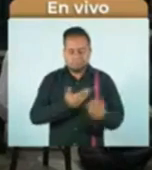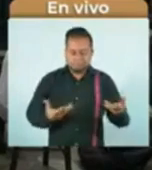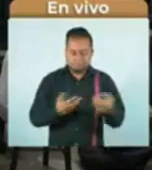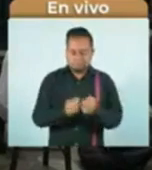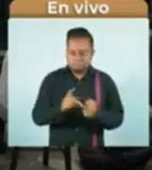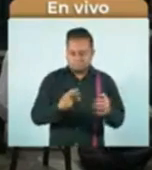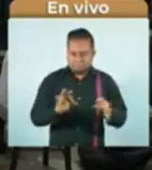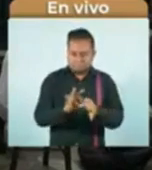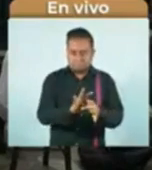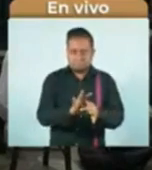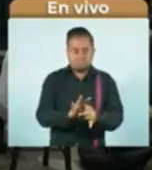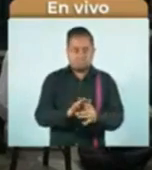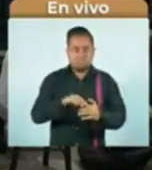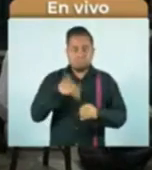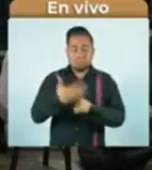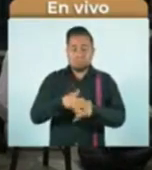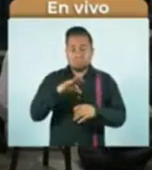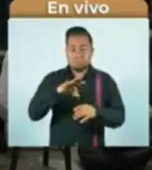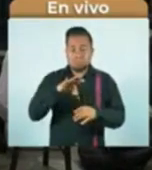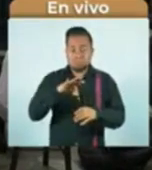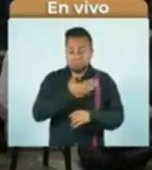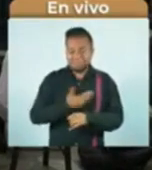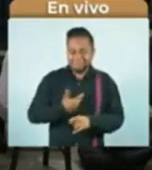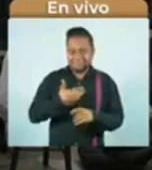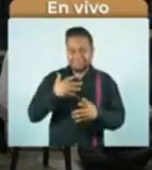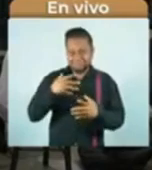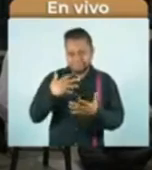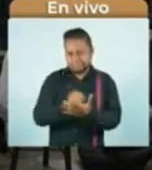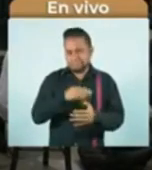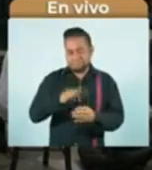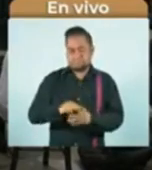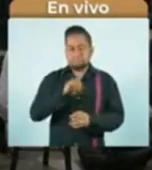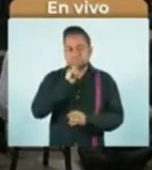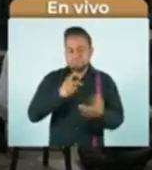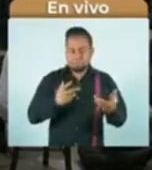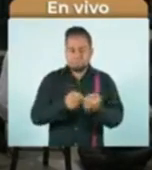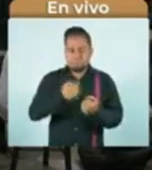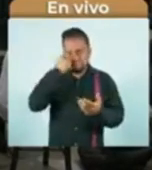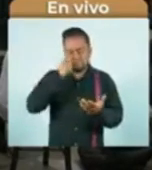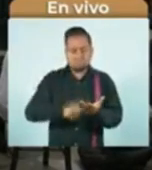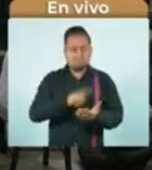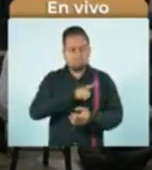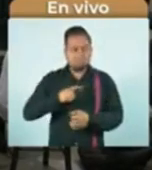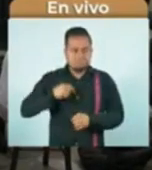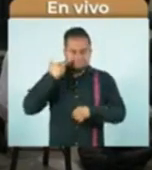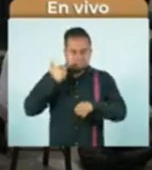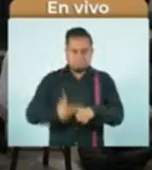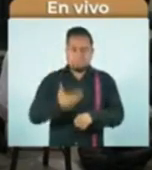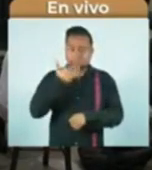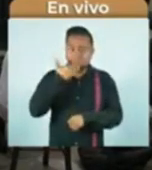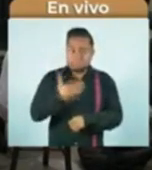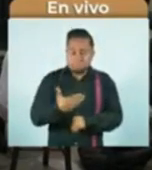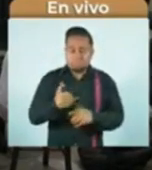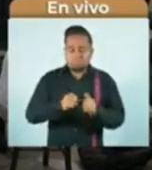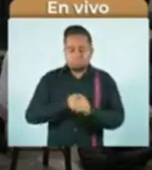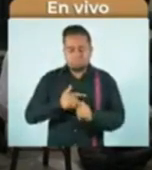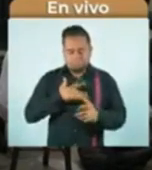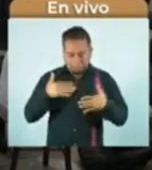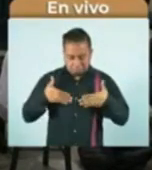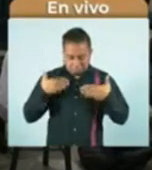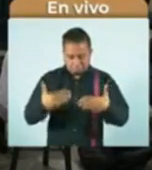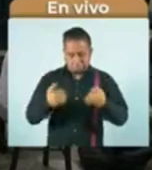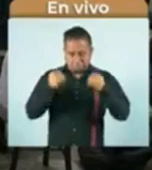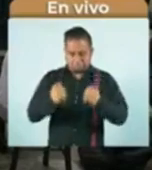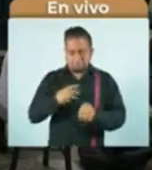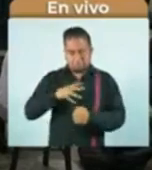pueblo. Y con la próxima presidenta también. Yo creo que es una tarea que hay que reflexionar. Confío en que tiene un